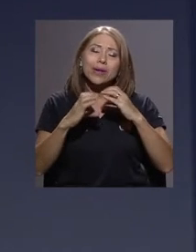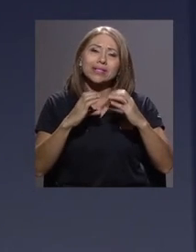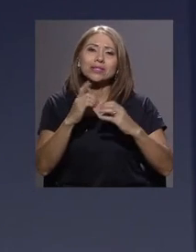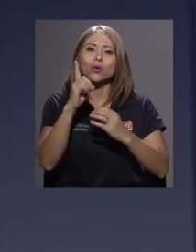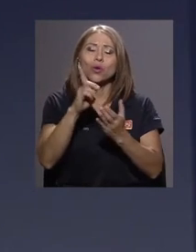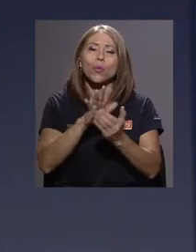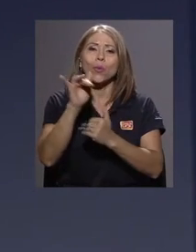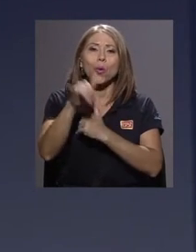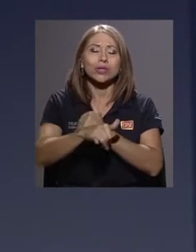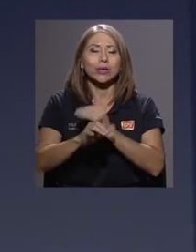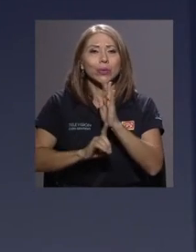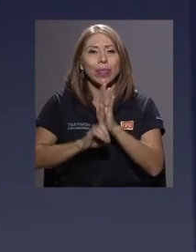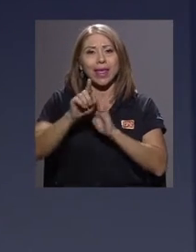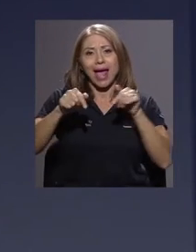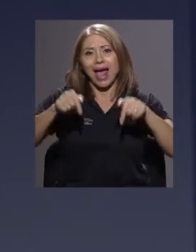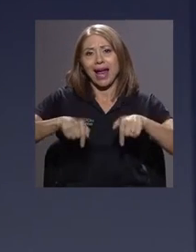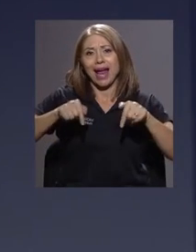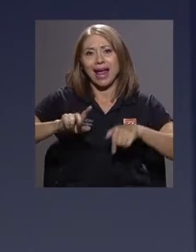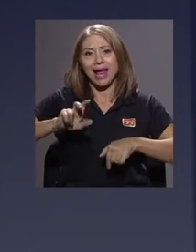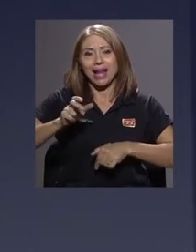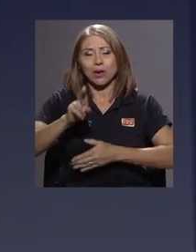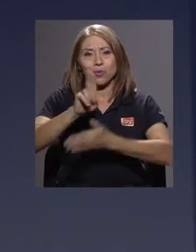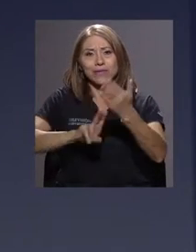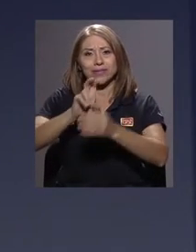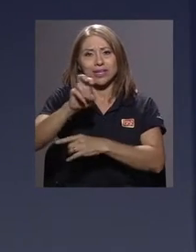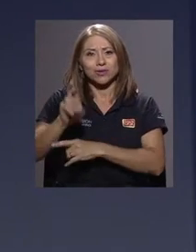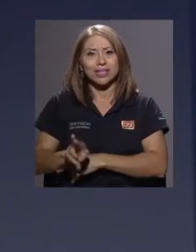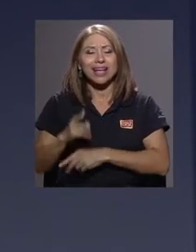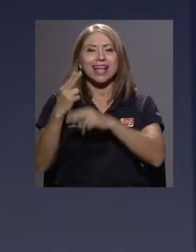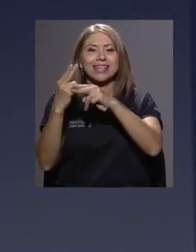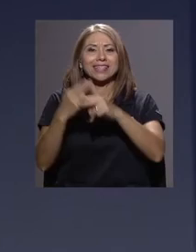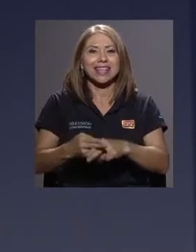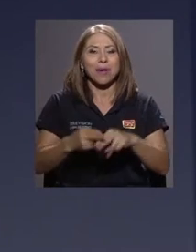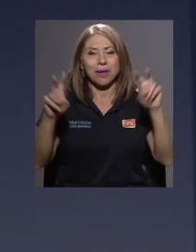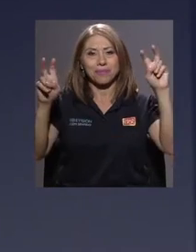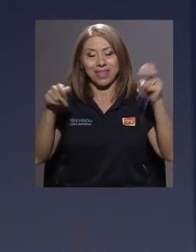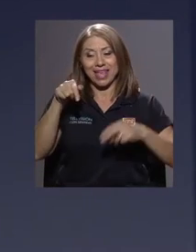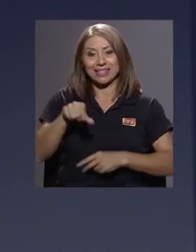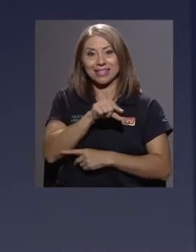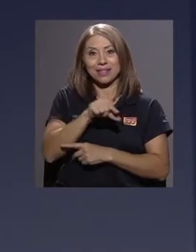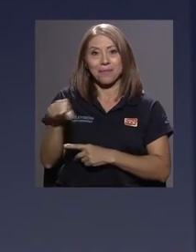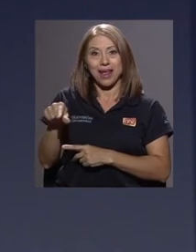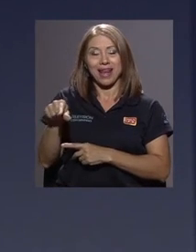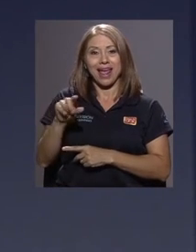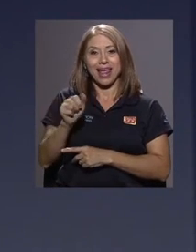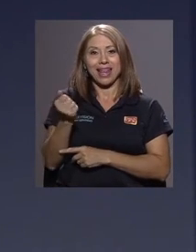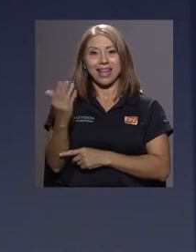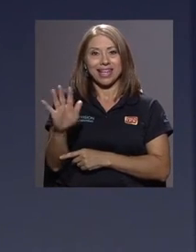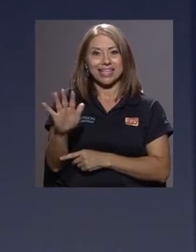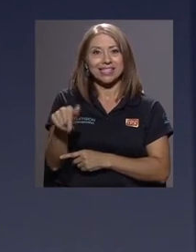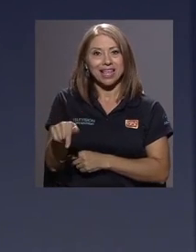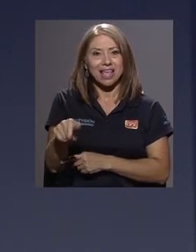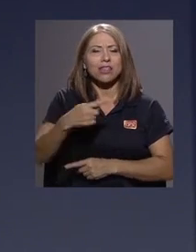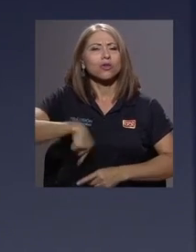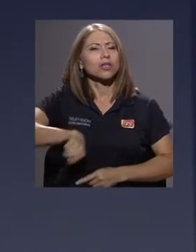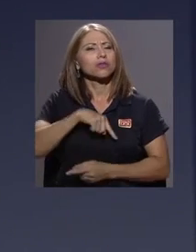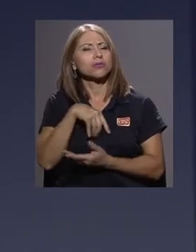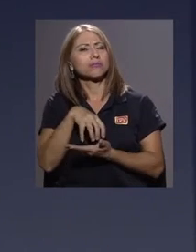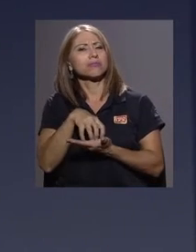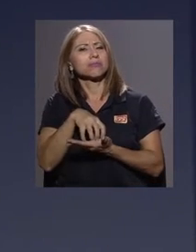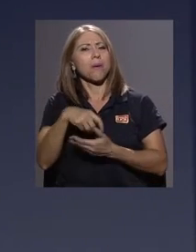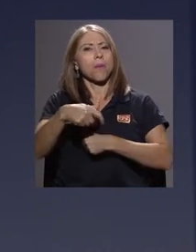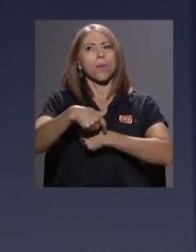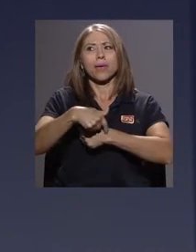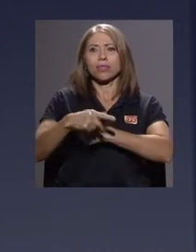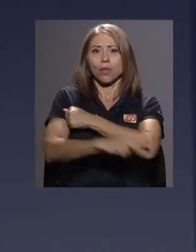los proyectos que desarrollamos acá en el canal universidad de costa rica que se llama esta semana en el 15 donde nos cuestionamos mucho el momento